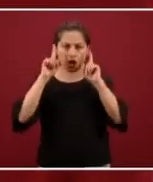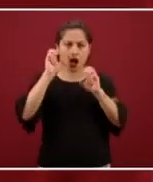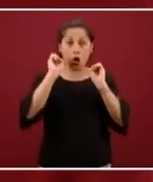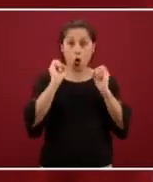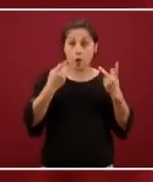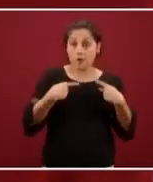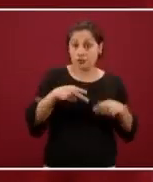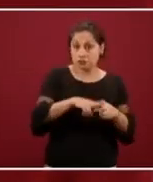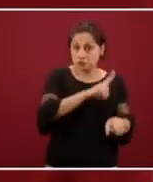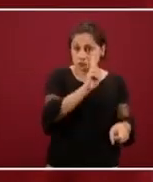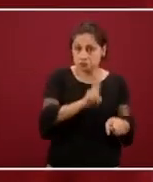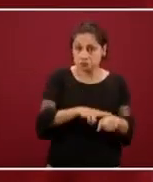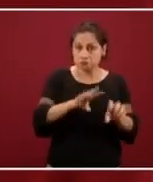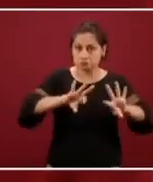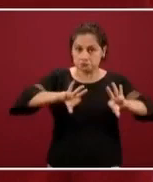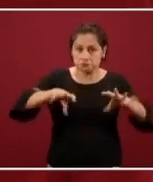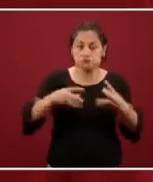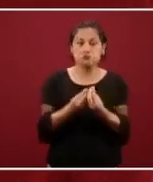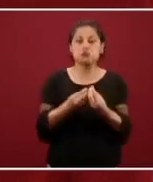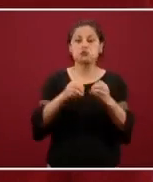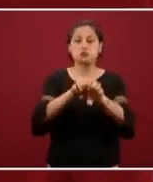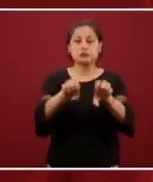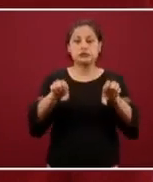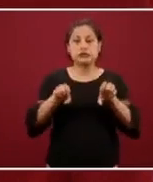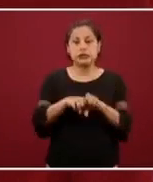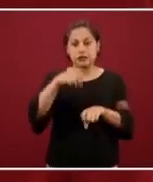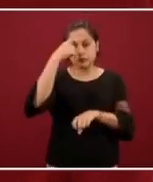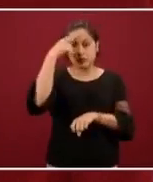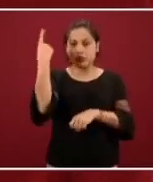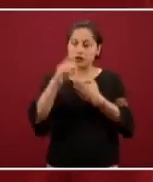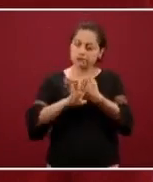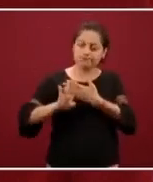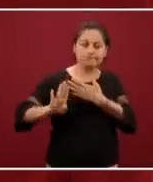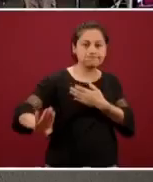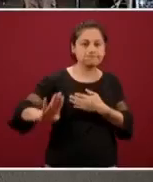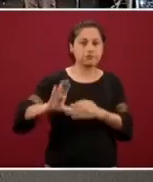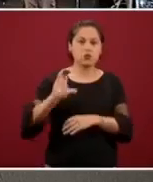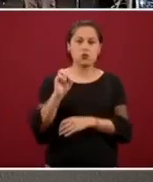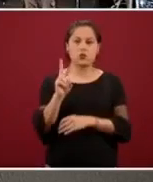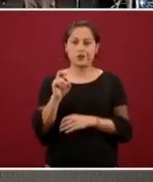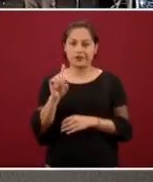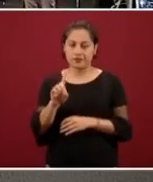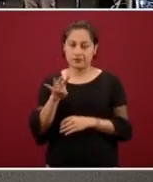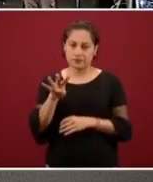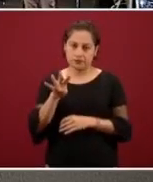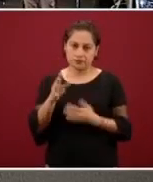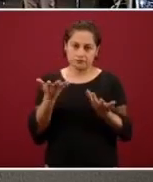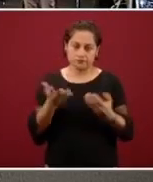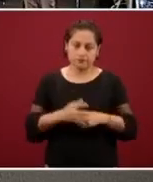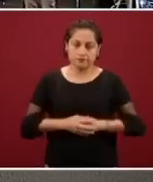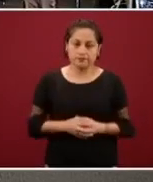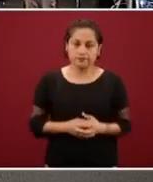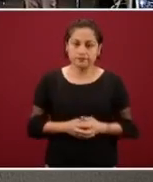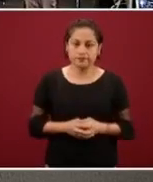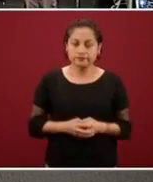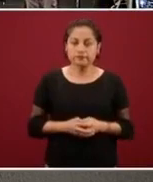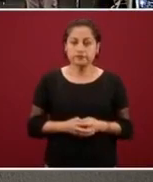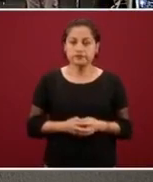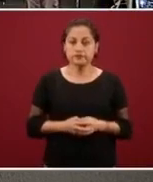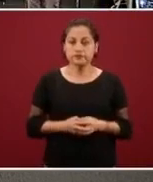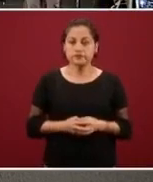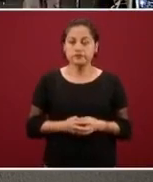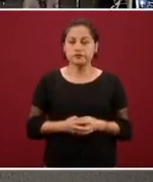pública para luchar contra el COVID-19. ¿Y el caso de la mujer, de la esposa de la persona que falleció?